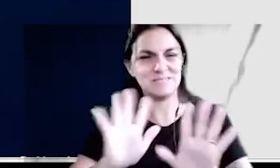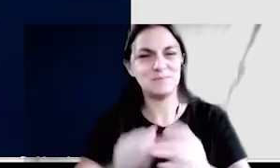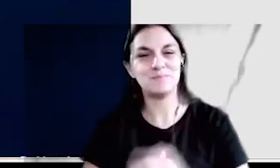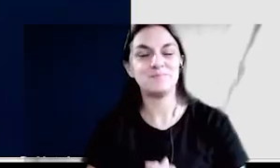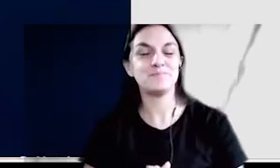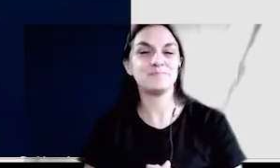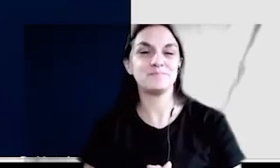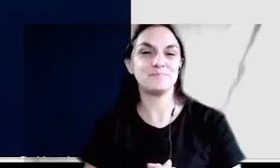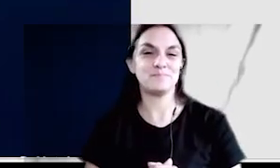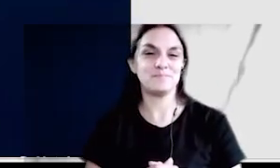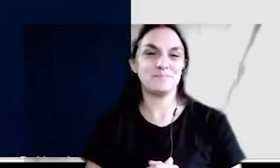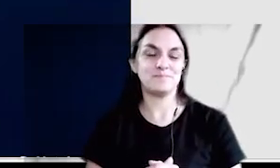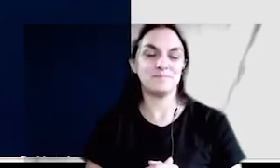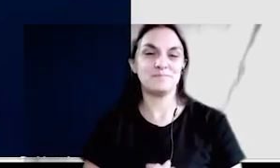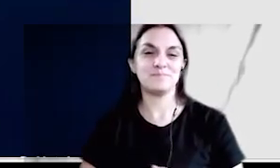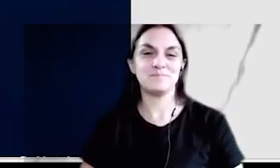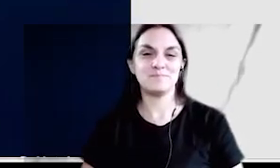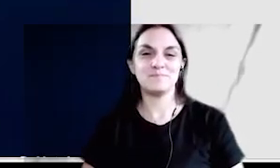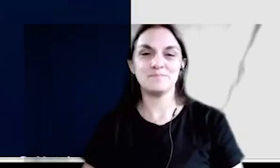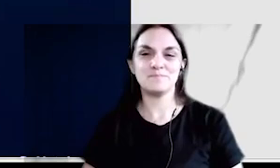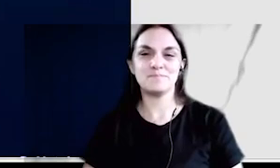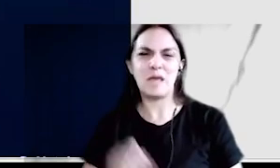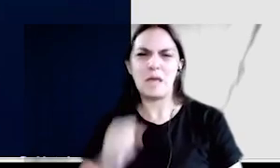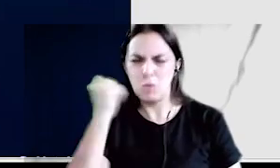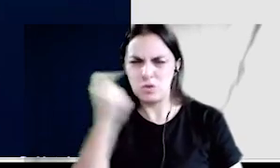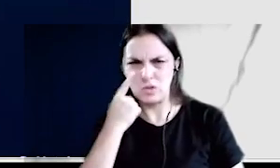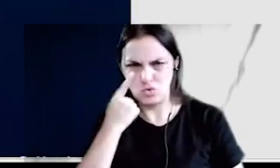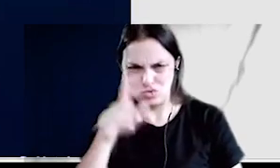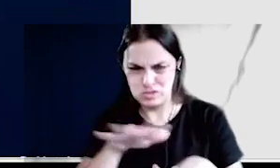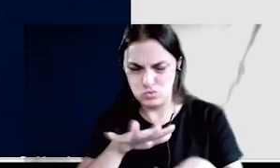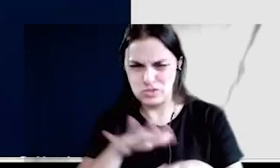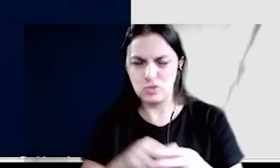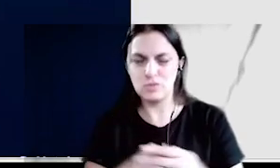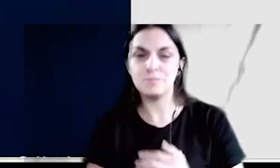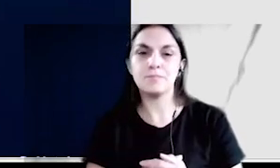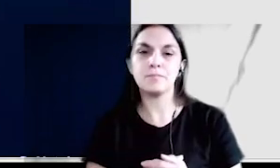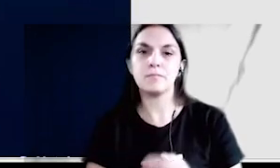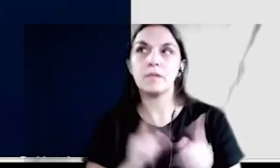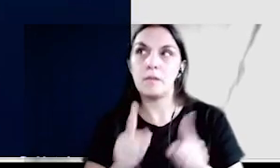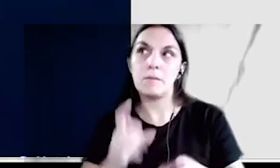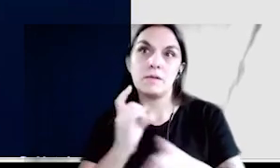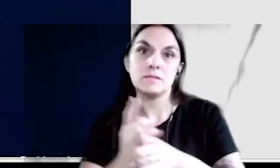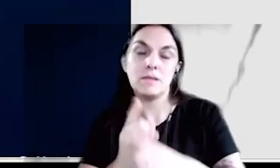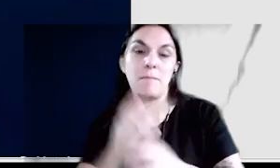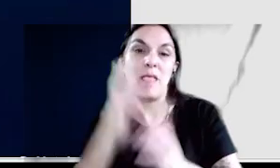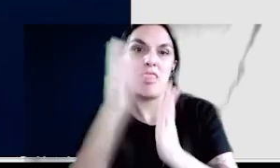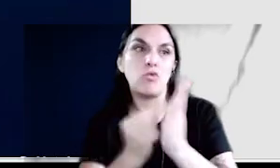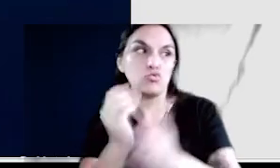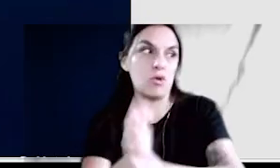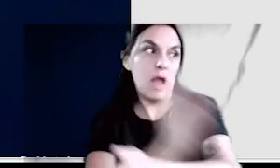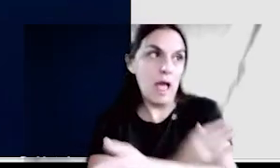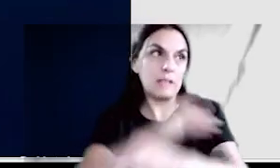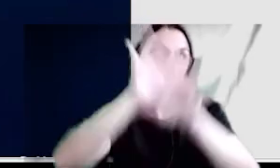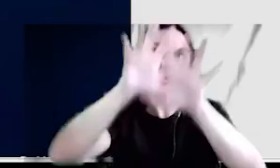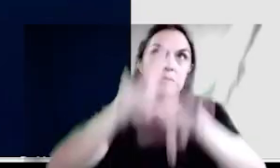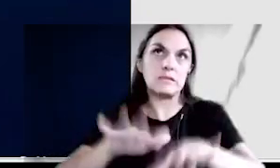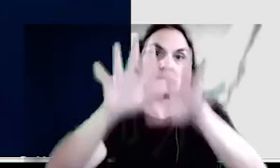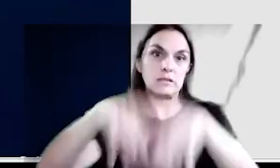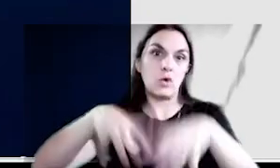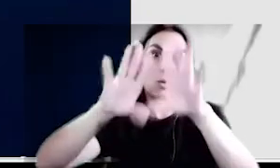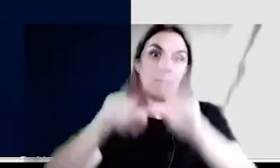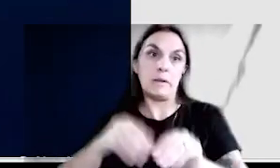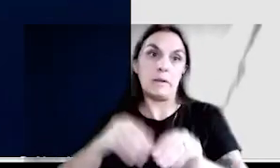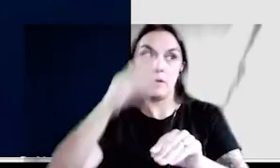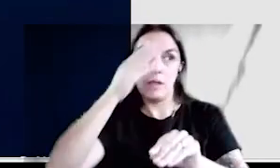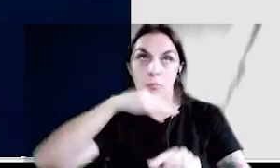bueno saberlo, ¿no? También está bueno eso que vos decís de hacer antes las deducciones y todo lo que quieran cargar, porque